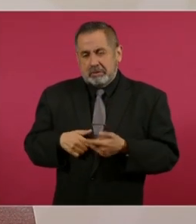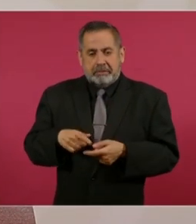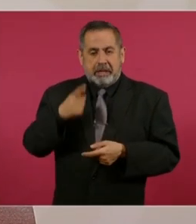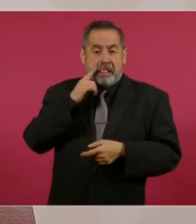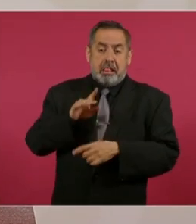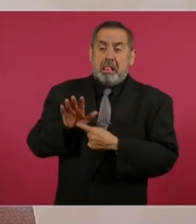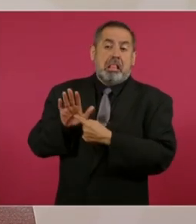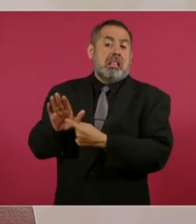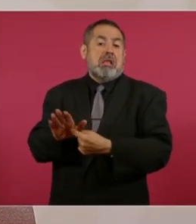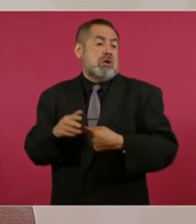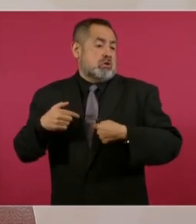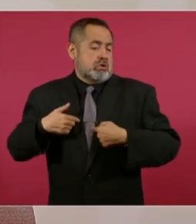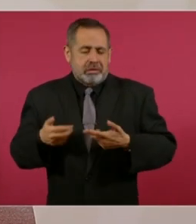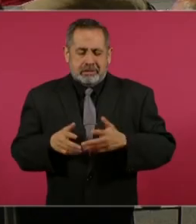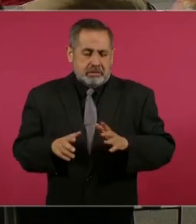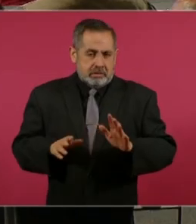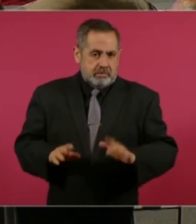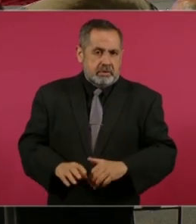apantallando.